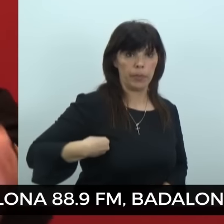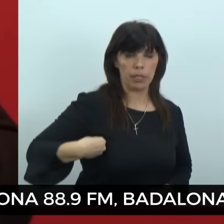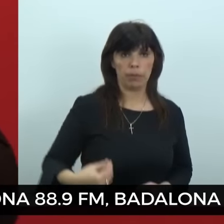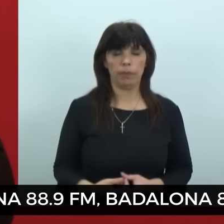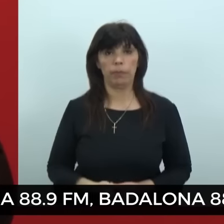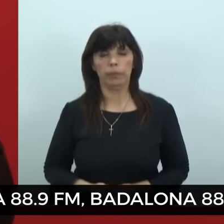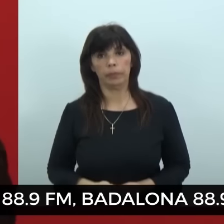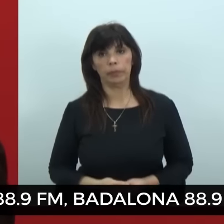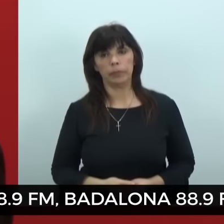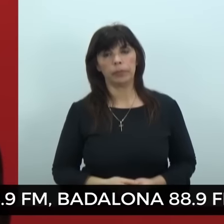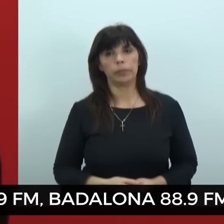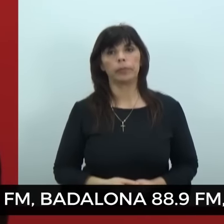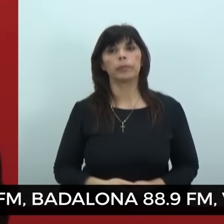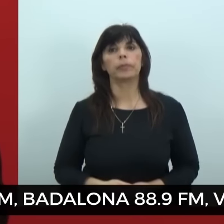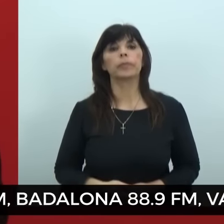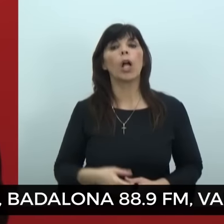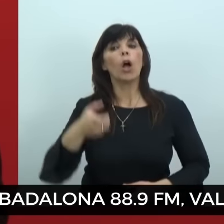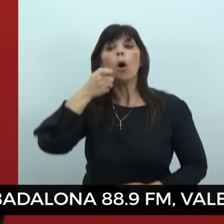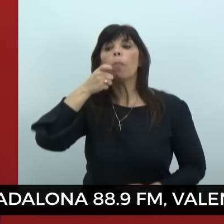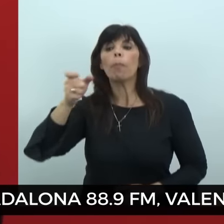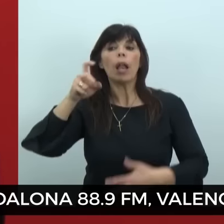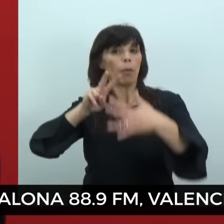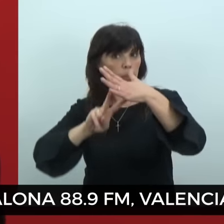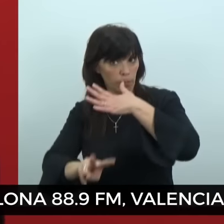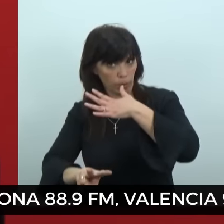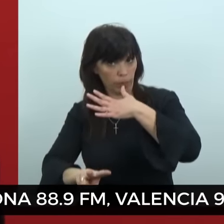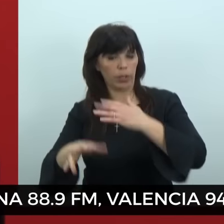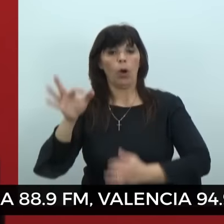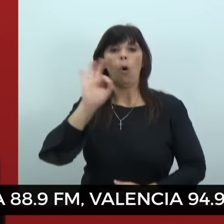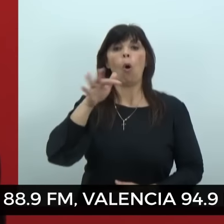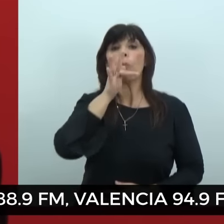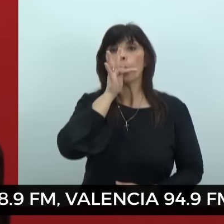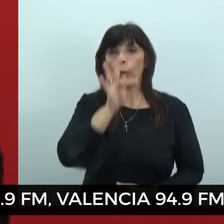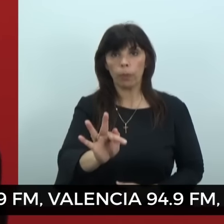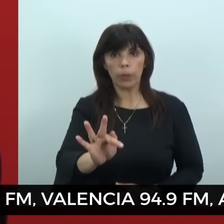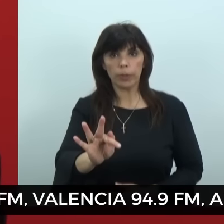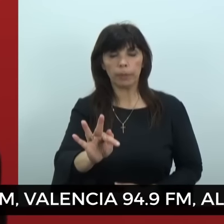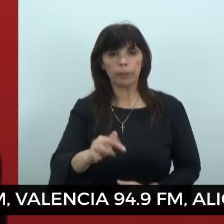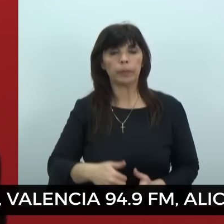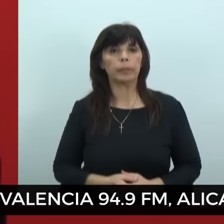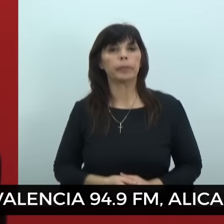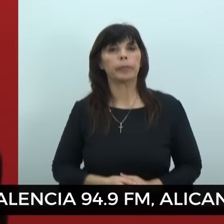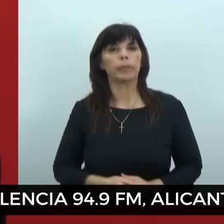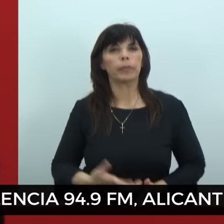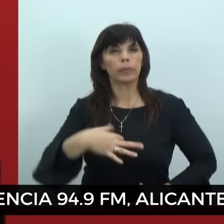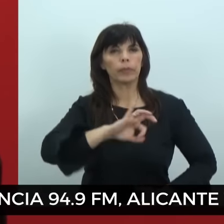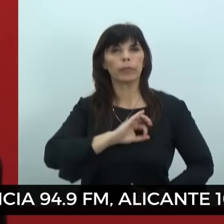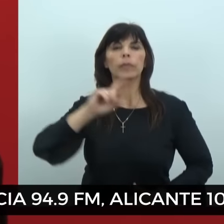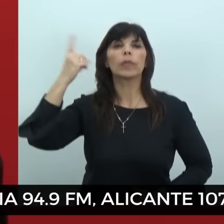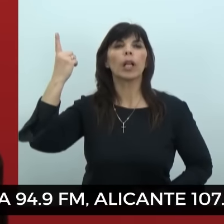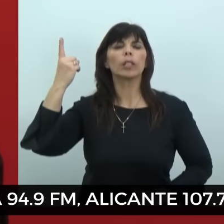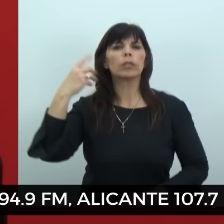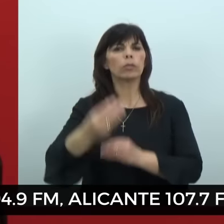Y cuando recibes una palabra profética, una palabra de promesa, es porque el Señor quiere hacer